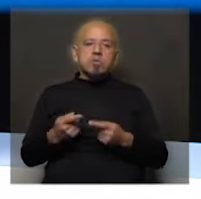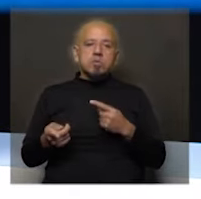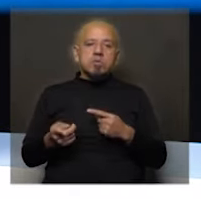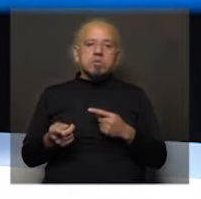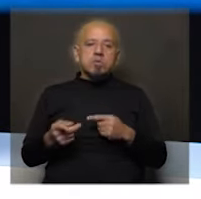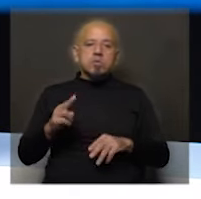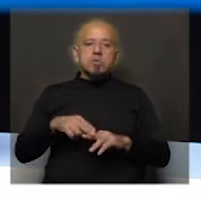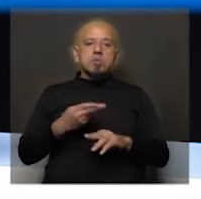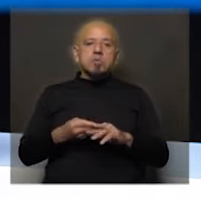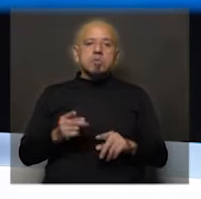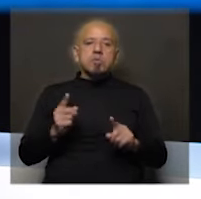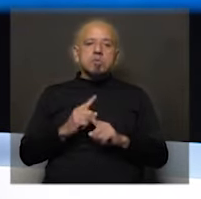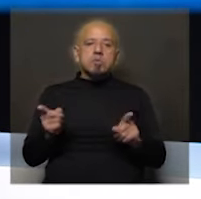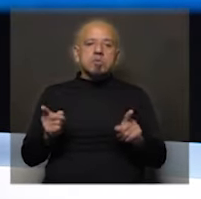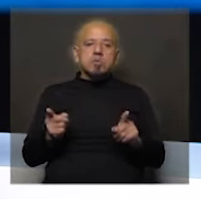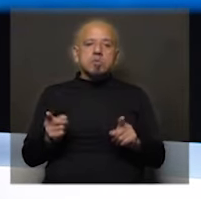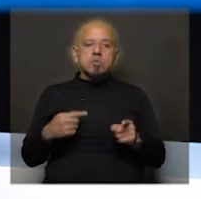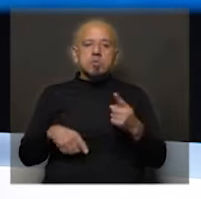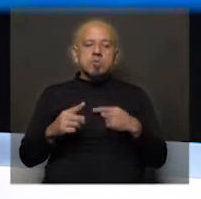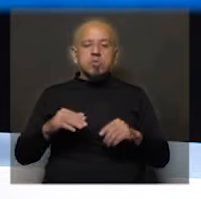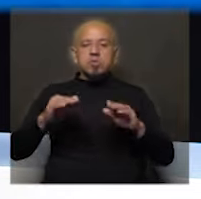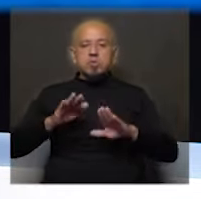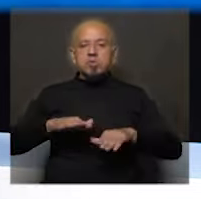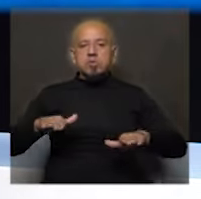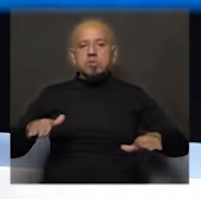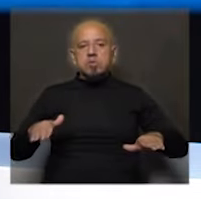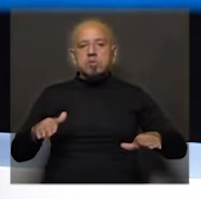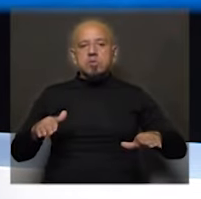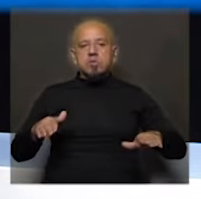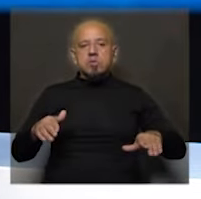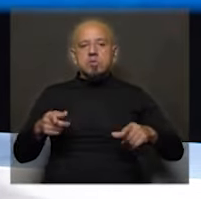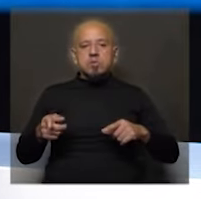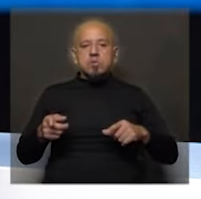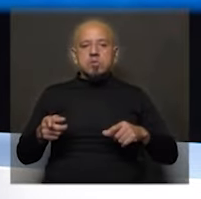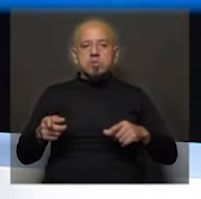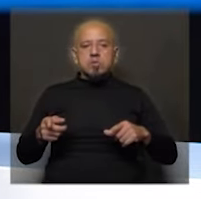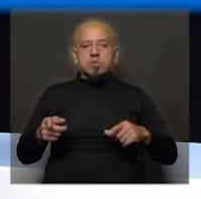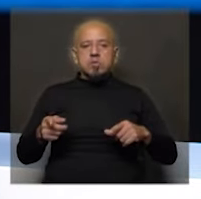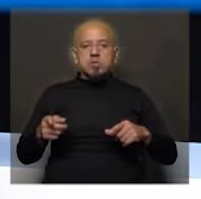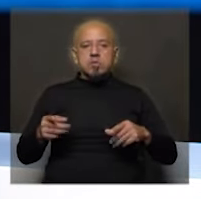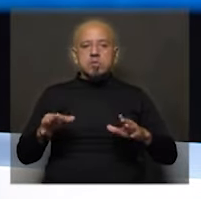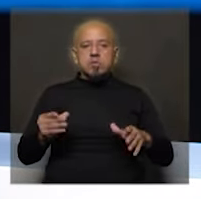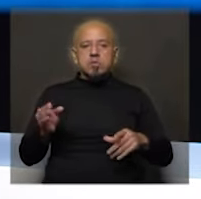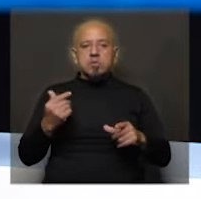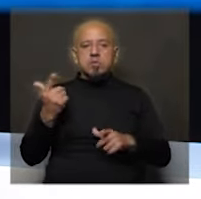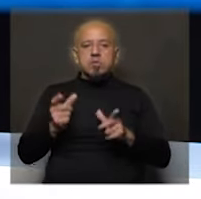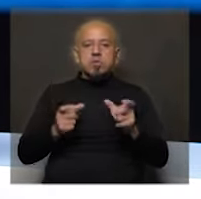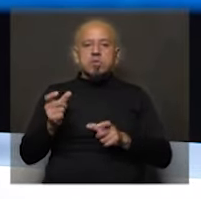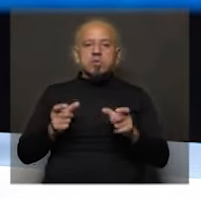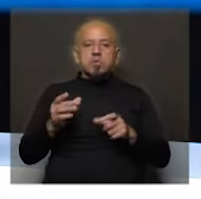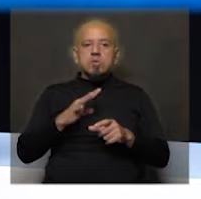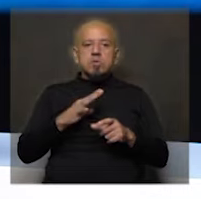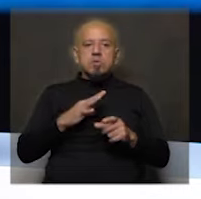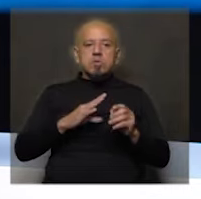Reproducir no y en el caso de los niños hay un bueno de los niños y de todas las personas que declaran en prueba anticipada hay un